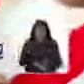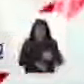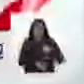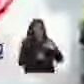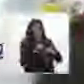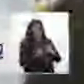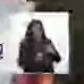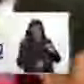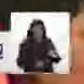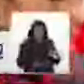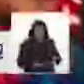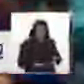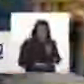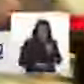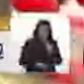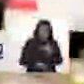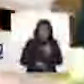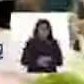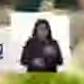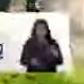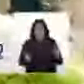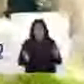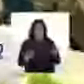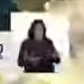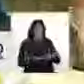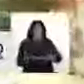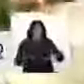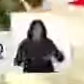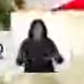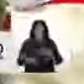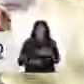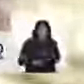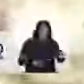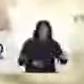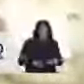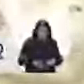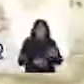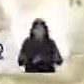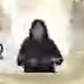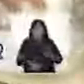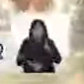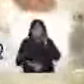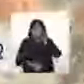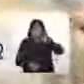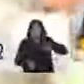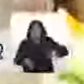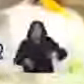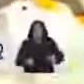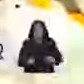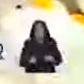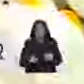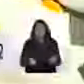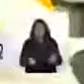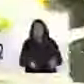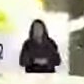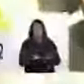cuento que ya para la hora del almuerzo hay una barra aquí exquisita donde se está preparando un rico ceviche y también, por